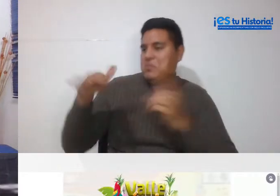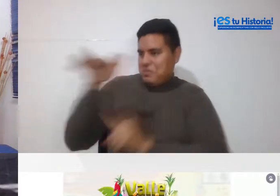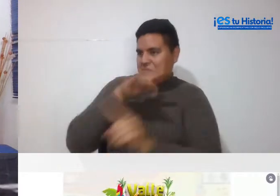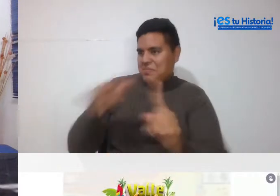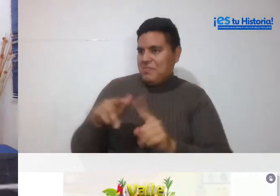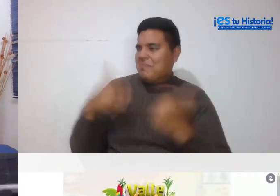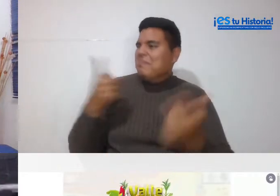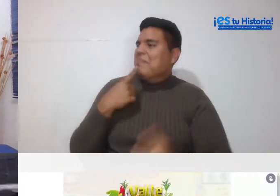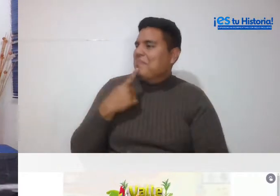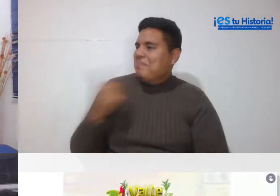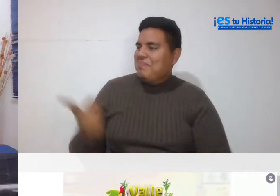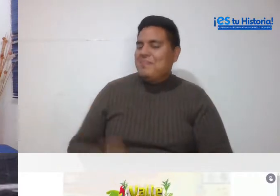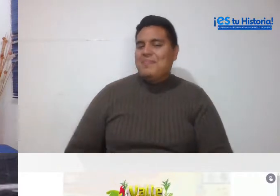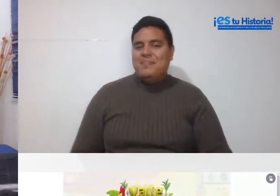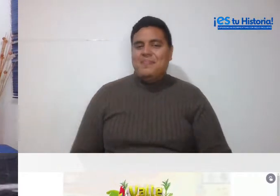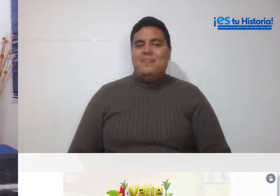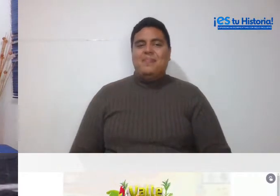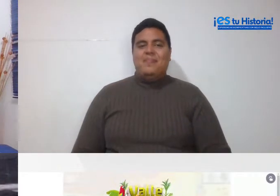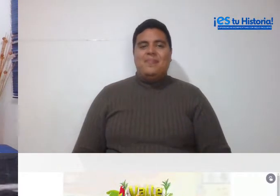dirías?